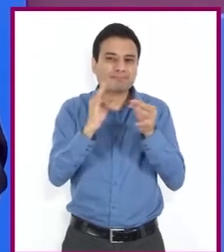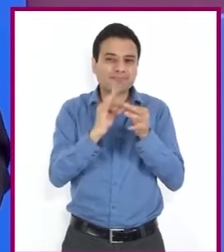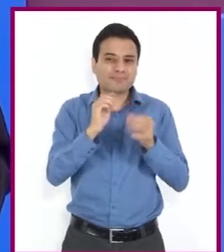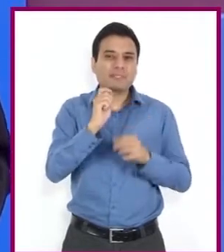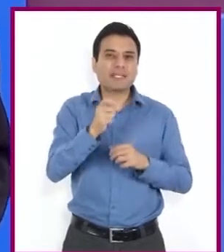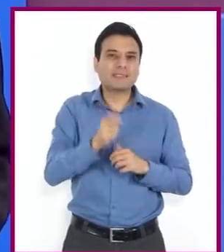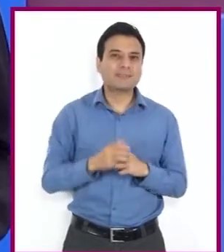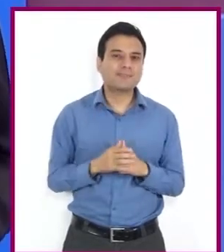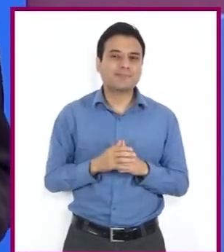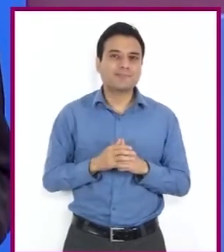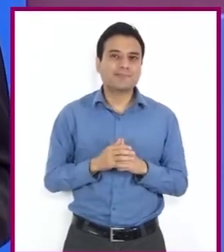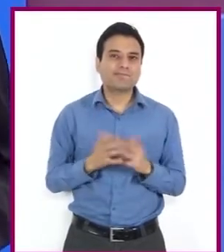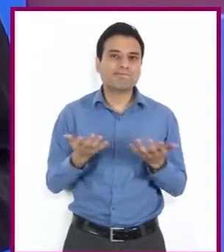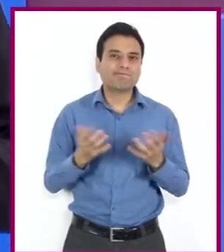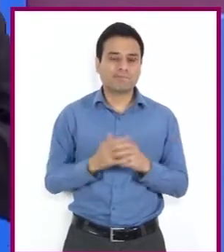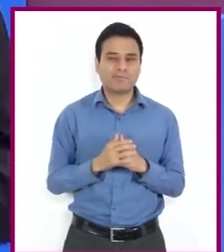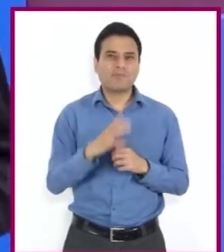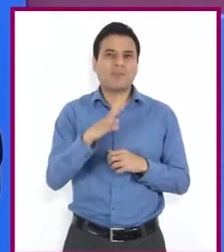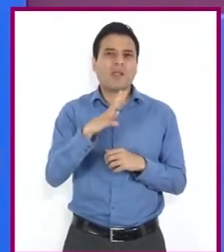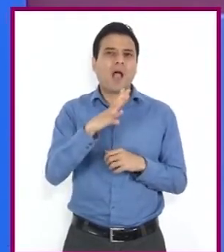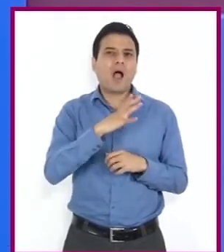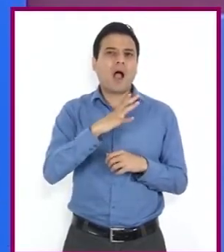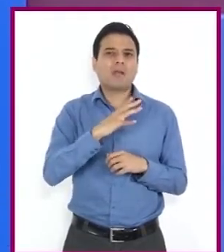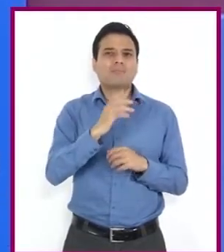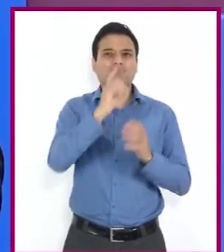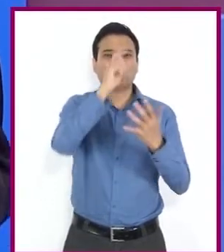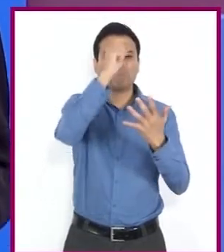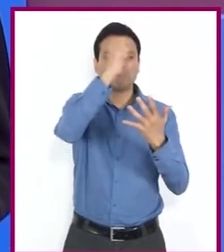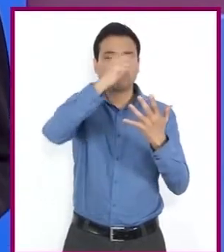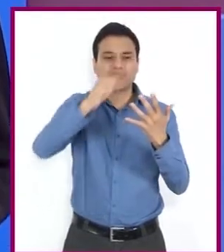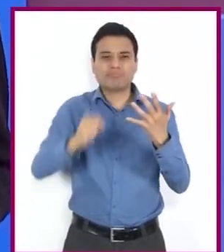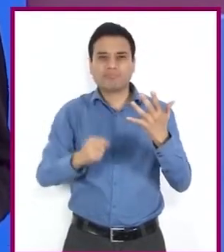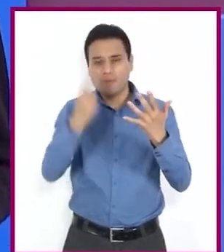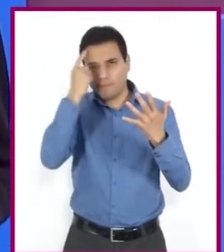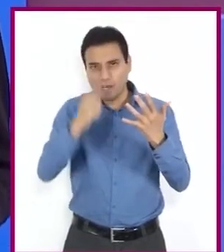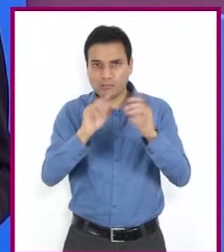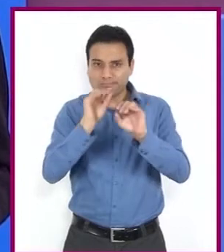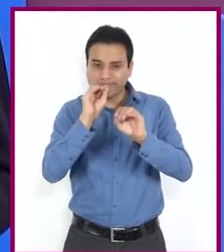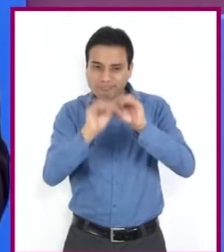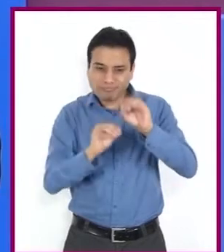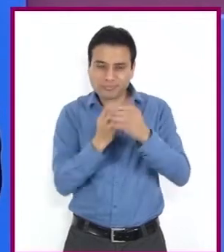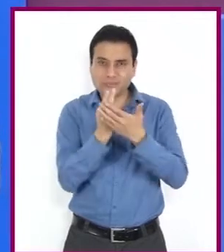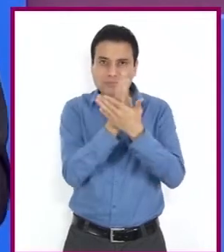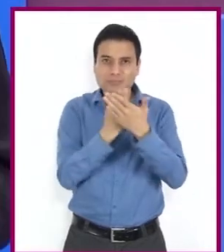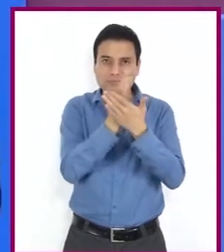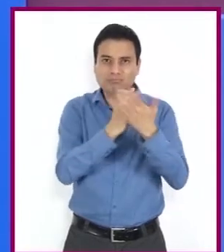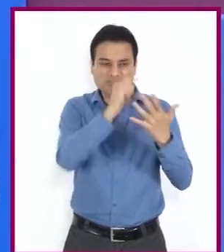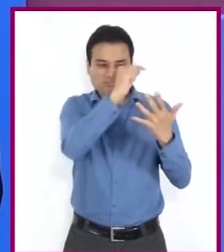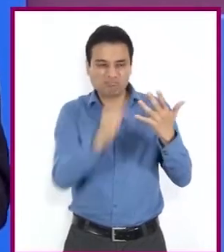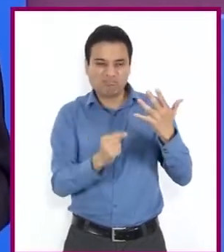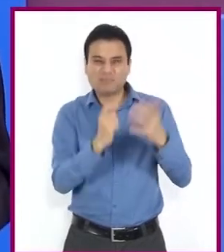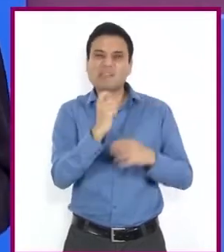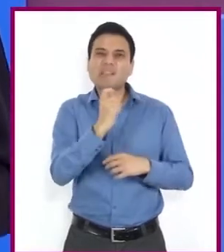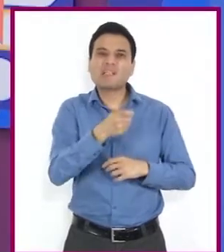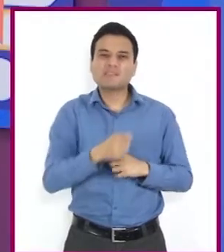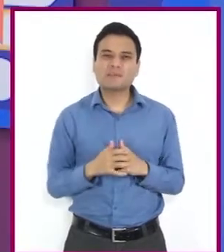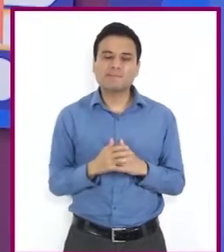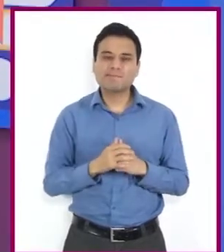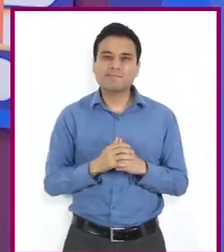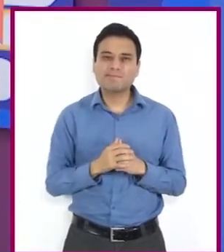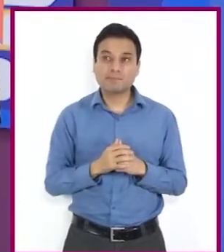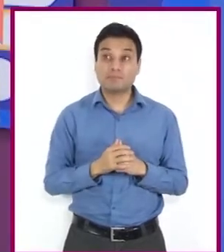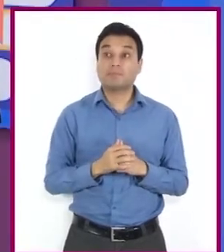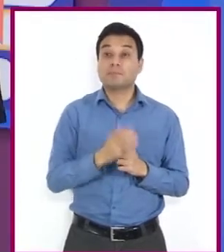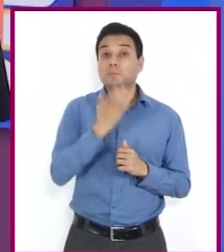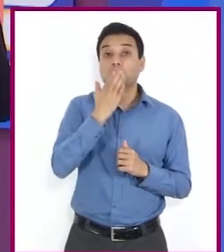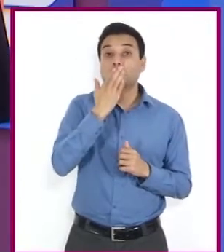otros recursos gráficos existen y cómo los podemos utilizar en la historieta para contar una historia. Muy